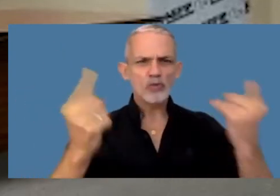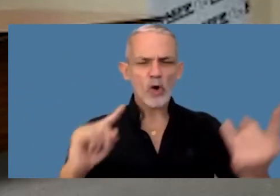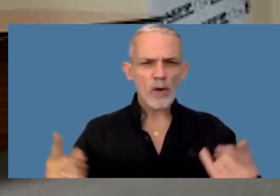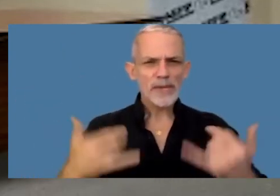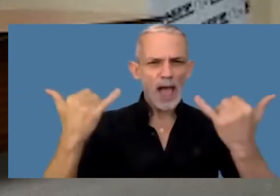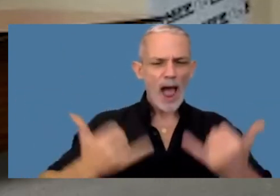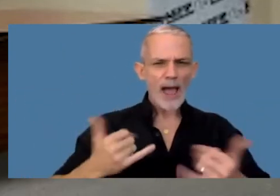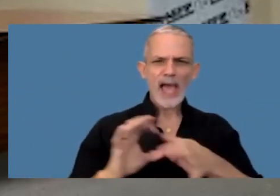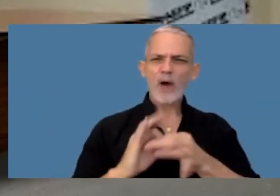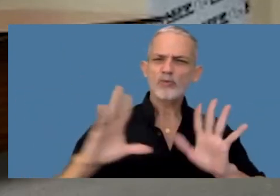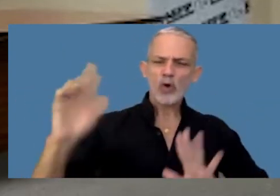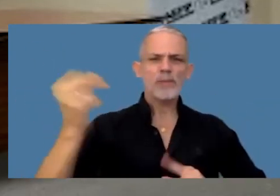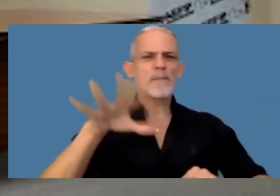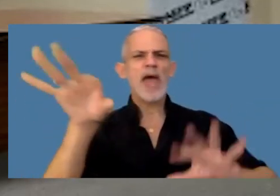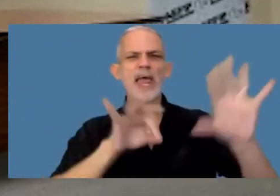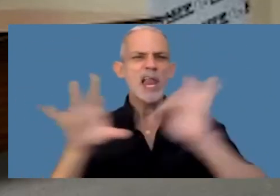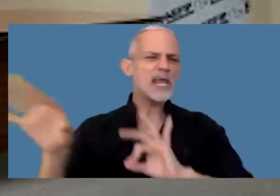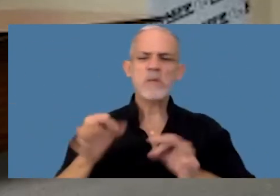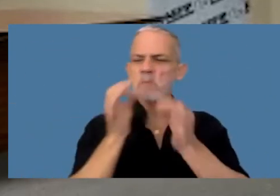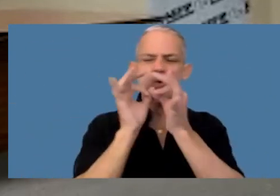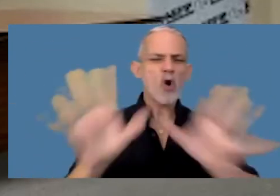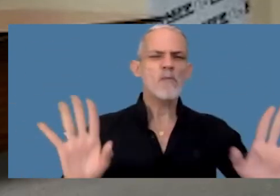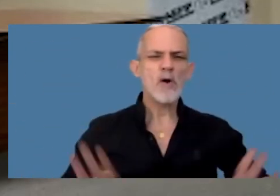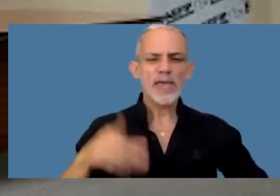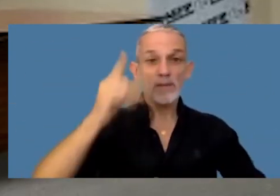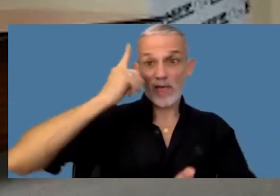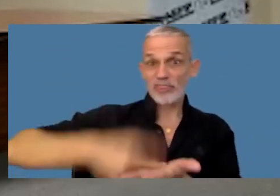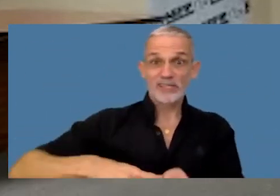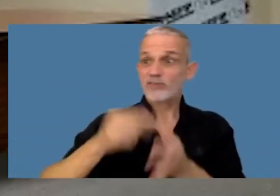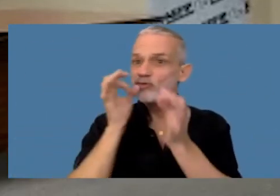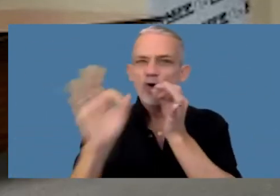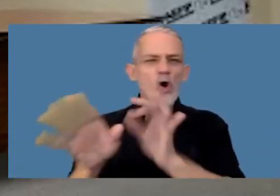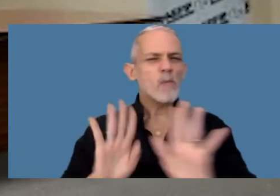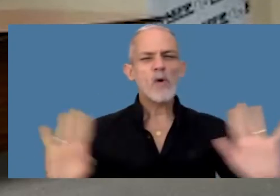autonomía para elegir, tiene autonomía para decidir.